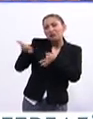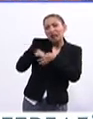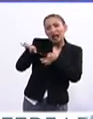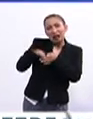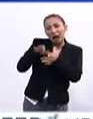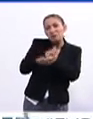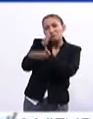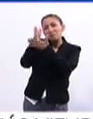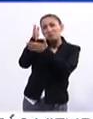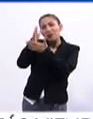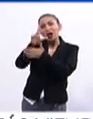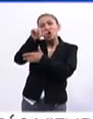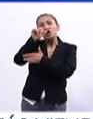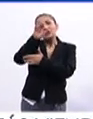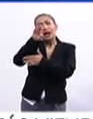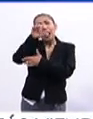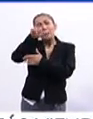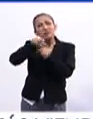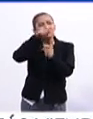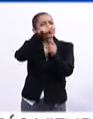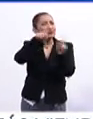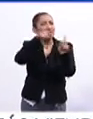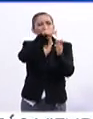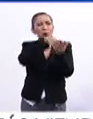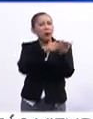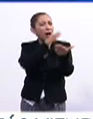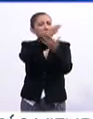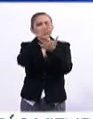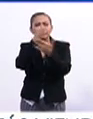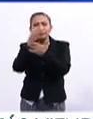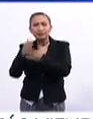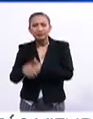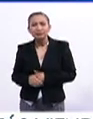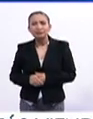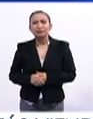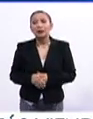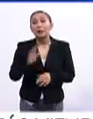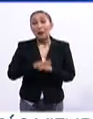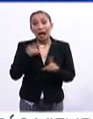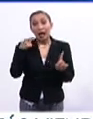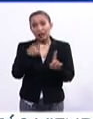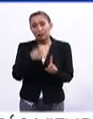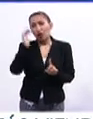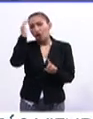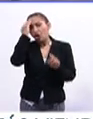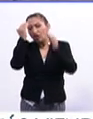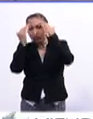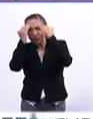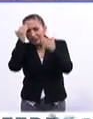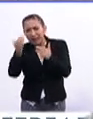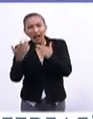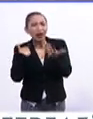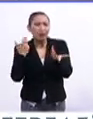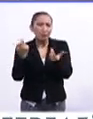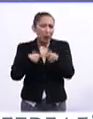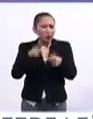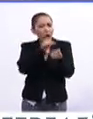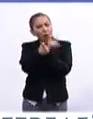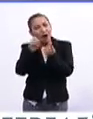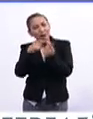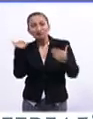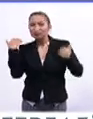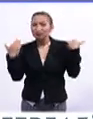cerca, Los Cabos, muchas partes, muy bonito. Principalmente fue conocer personas y vivir